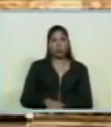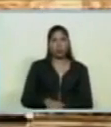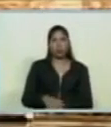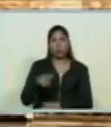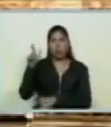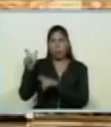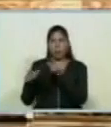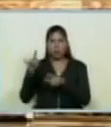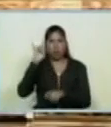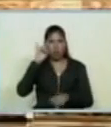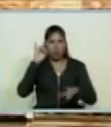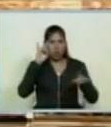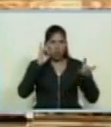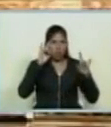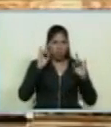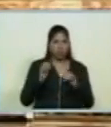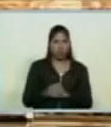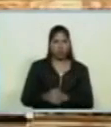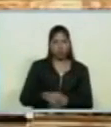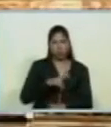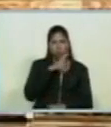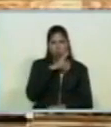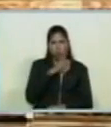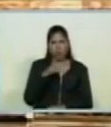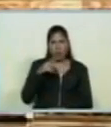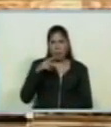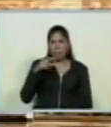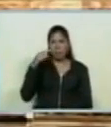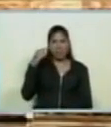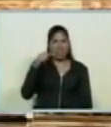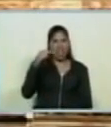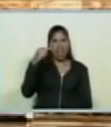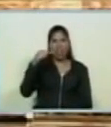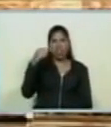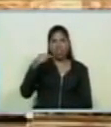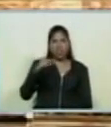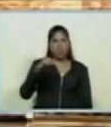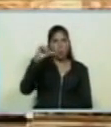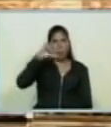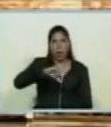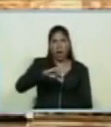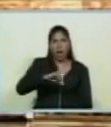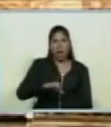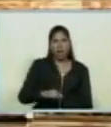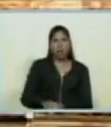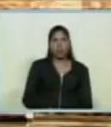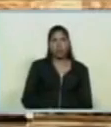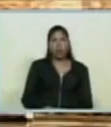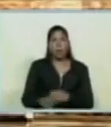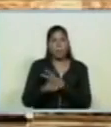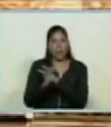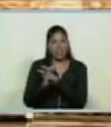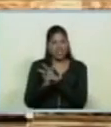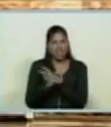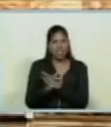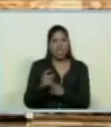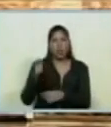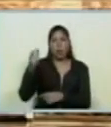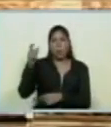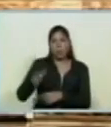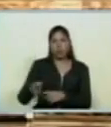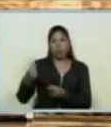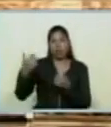Demonios, diablos, perversos, que todos los días le hacen daño al pueblo. Los demonios bachaqueros, los demonios